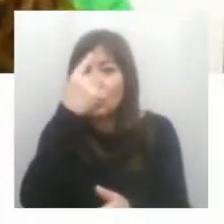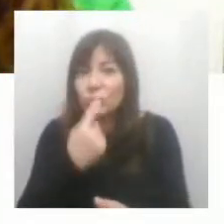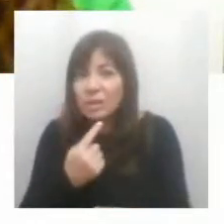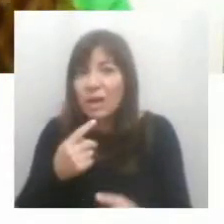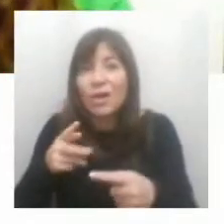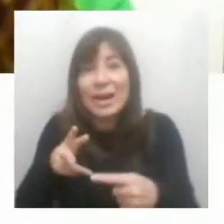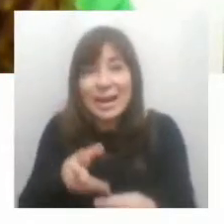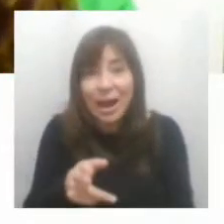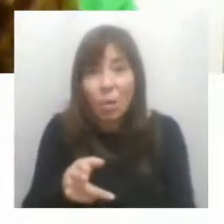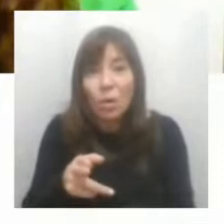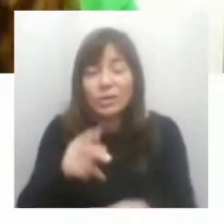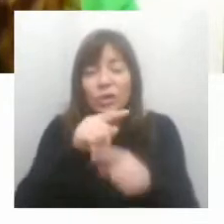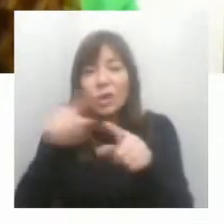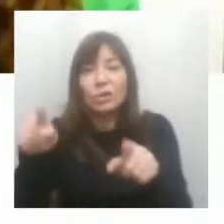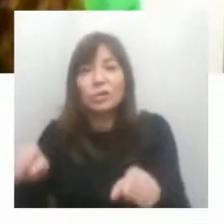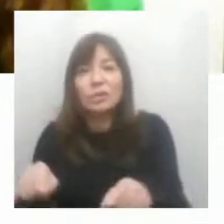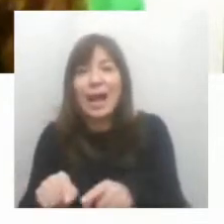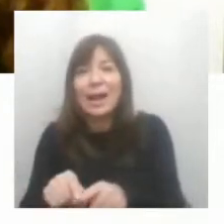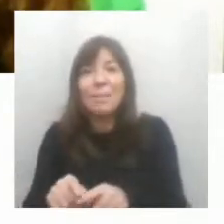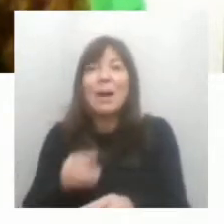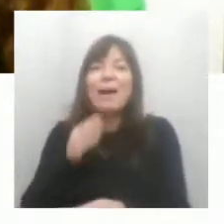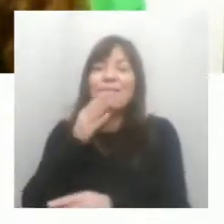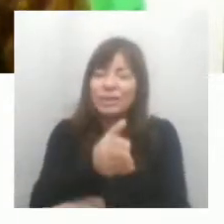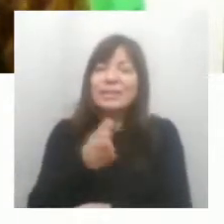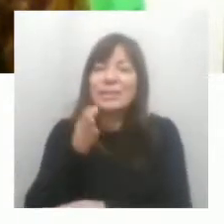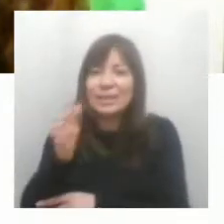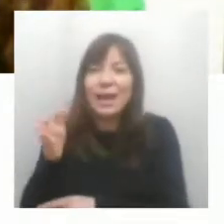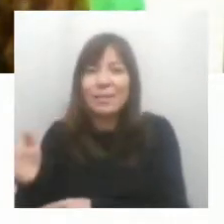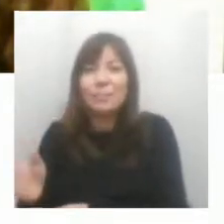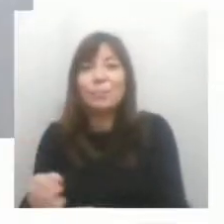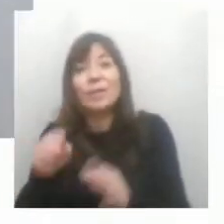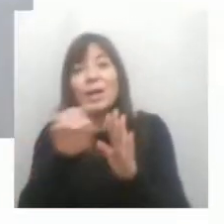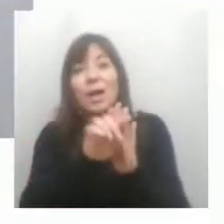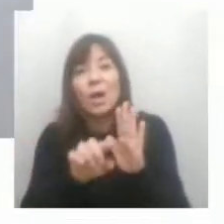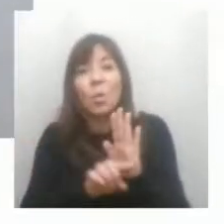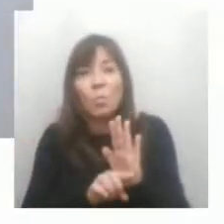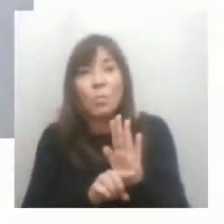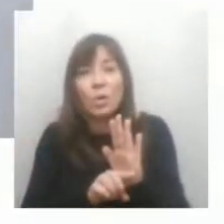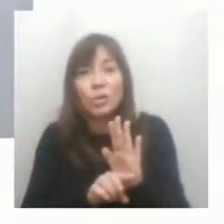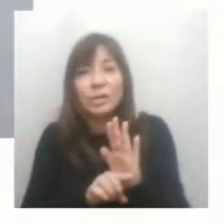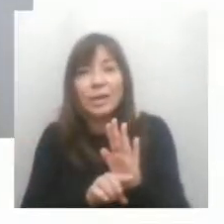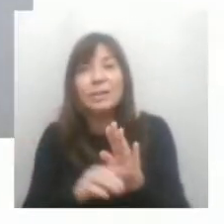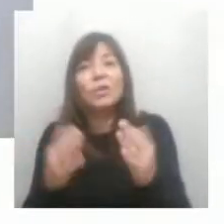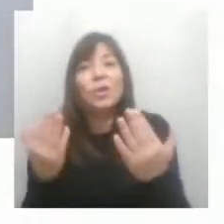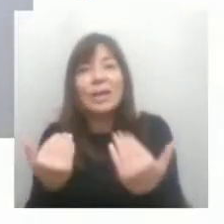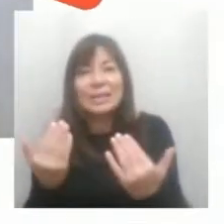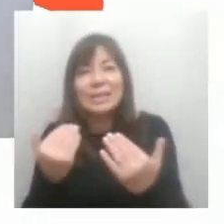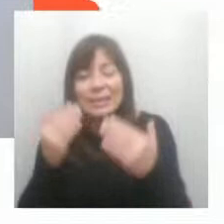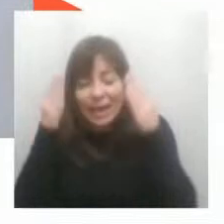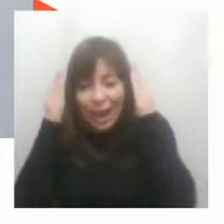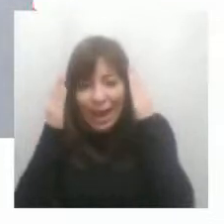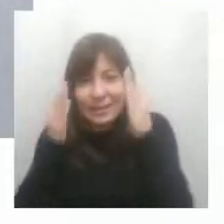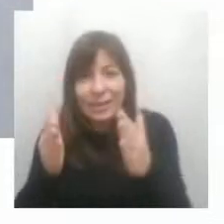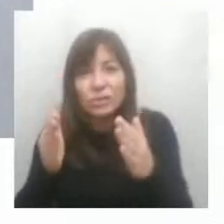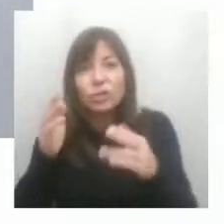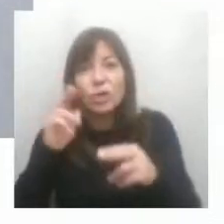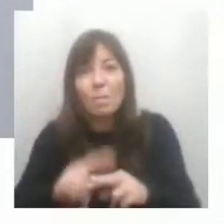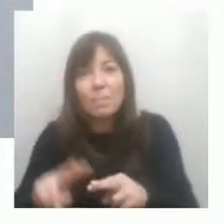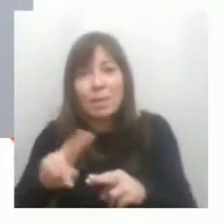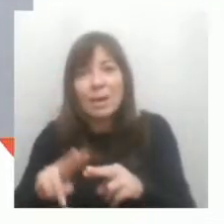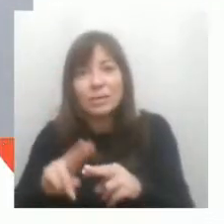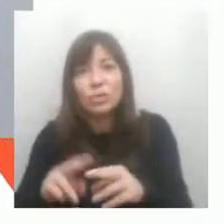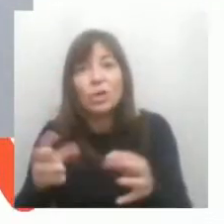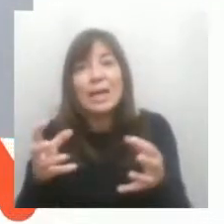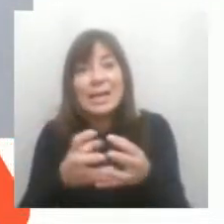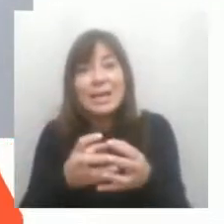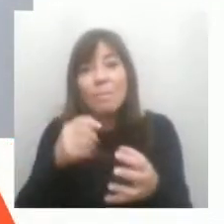ha sido una de las salas más visitadas. Lo interesante es que es un proyecto que requiere mucha atención, mucha preparación, y hay un equipo